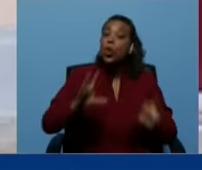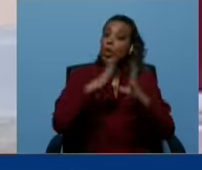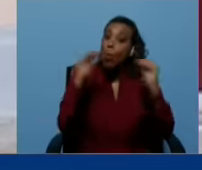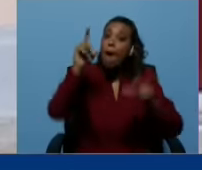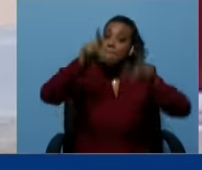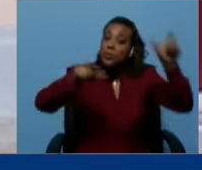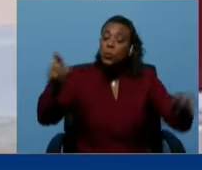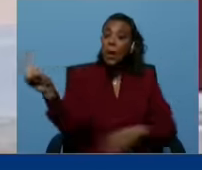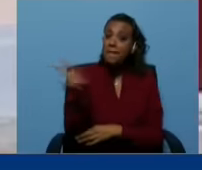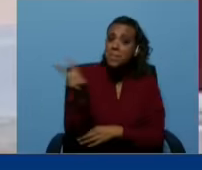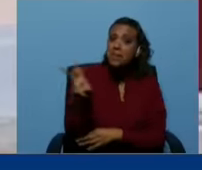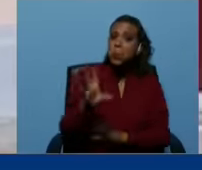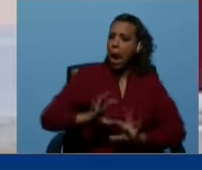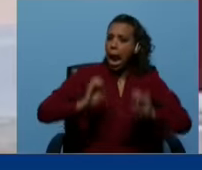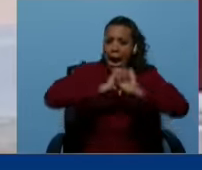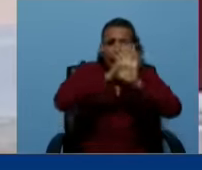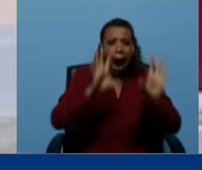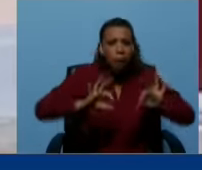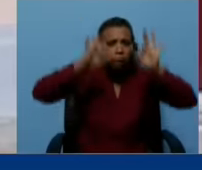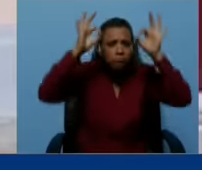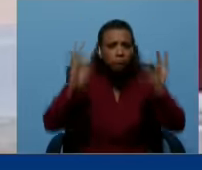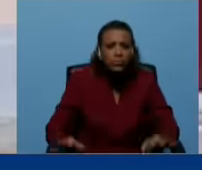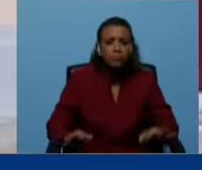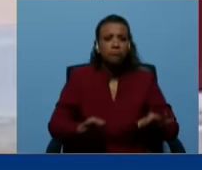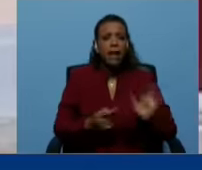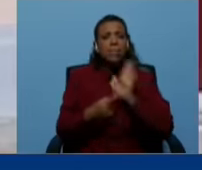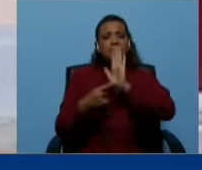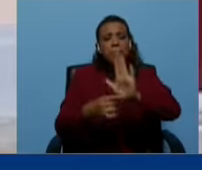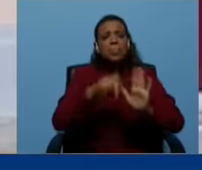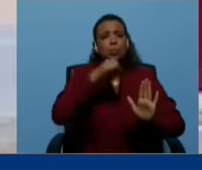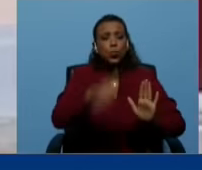venezolano debe hacer de manera radical y progresiva.